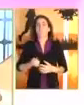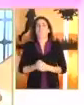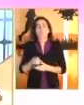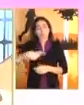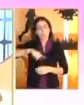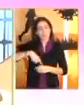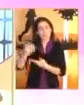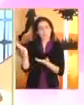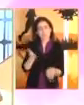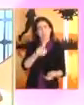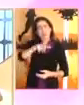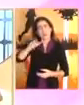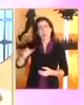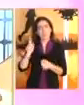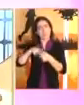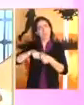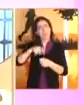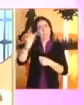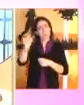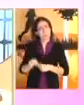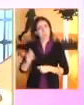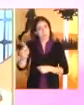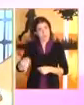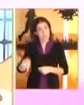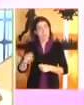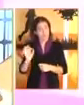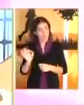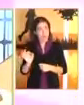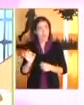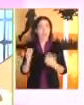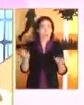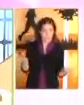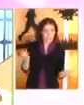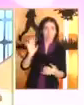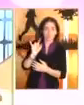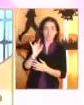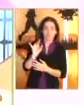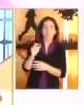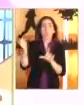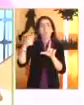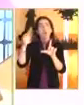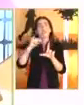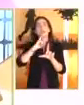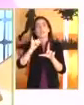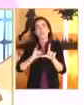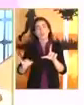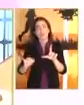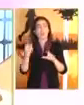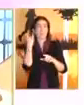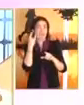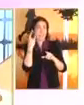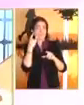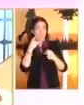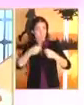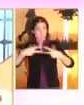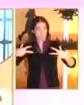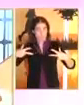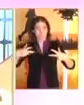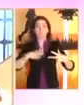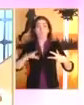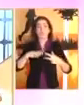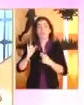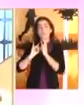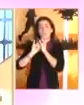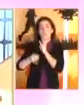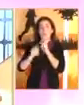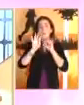gente a que participe en el programa hoy también, ¿verdad? Sí, por supuesto. Claro. Tienen un correo electrónico y un número de teléfono. Por favor, llamen.